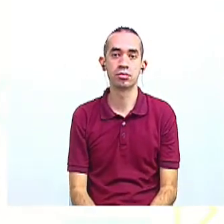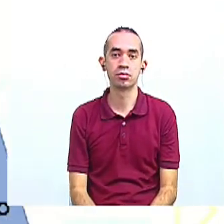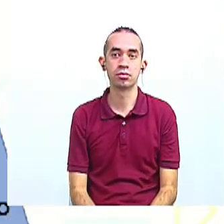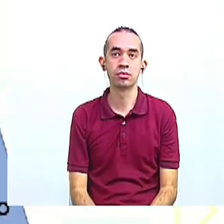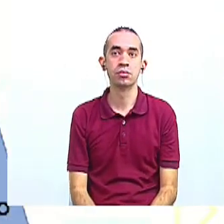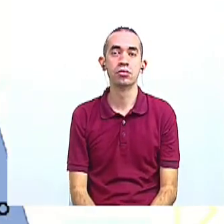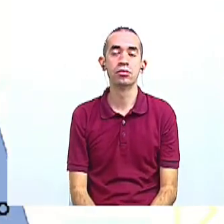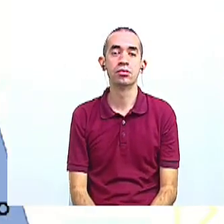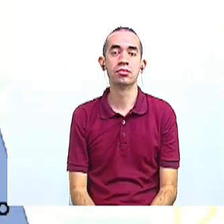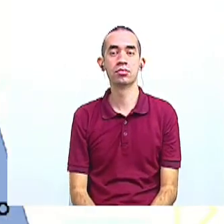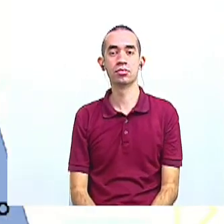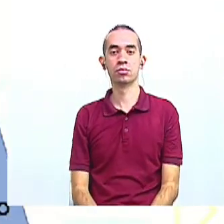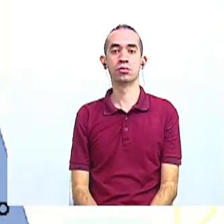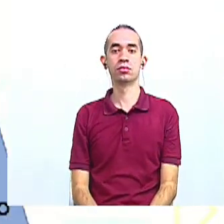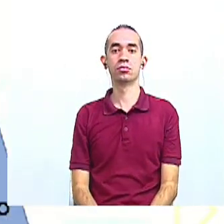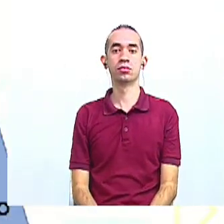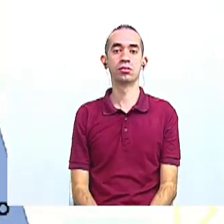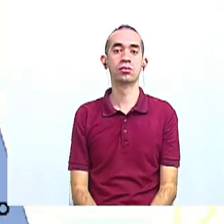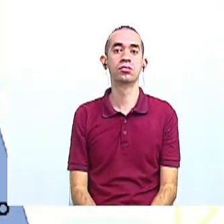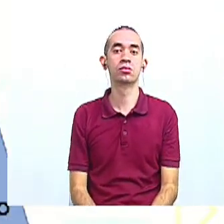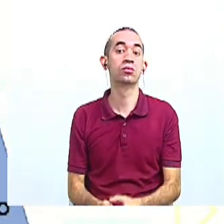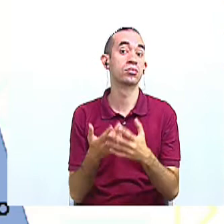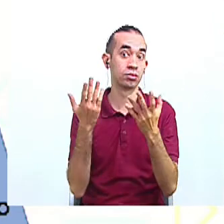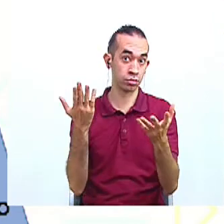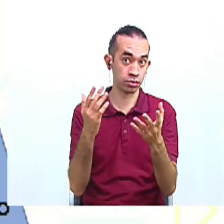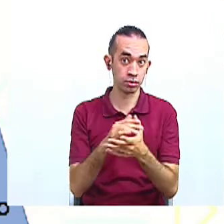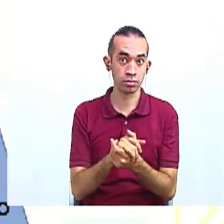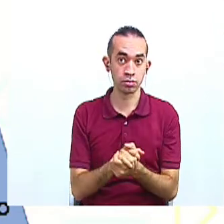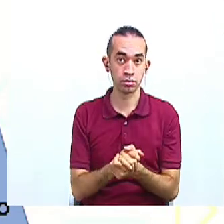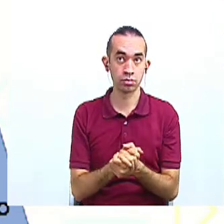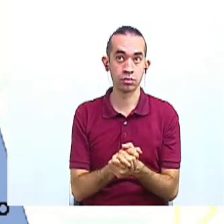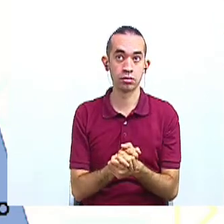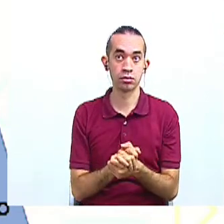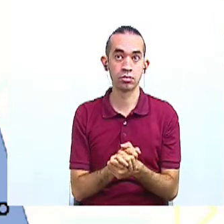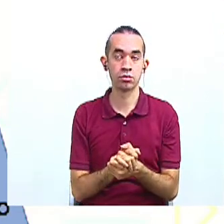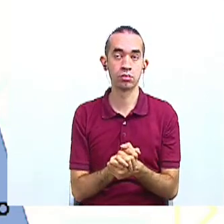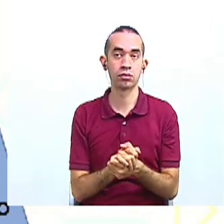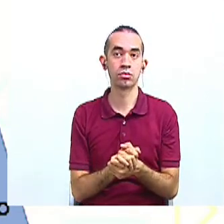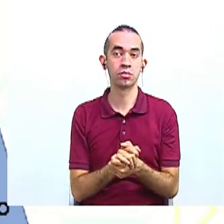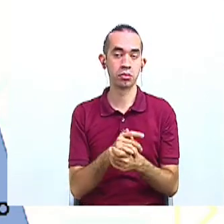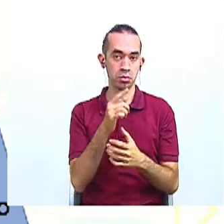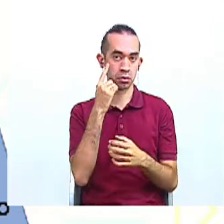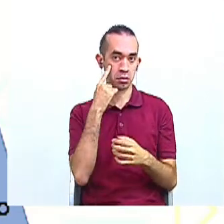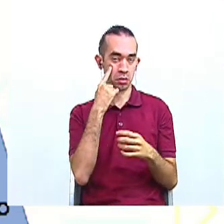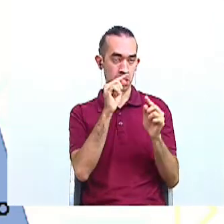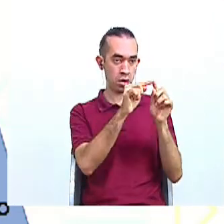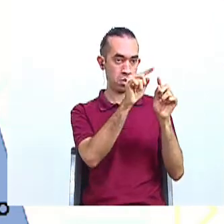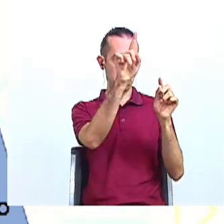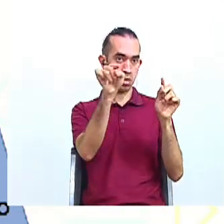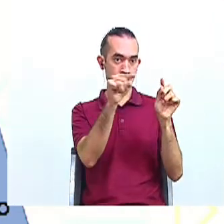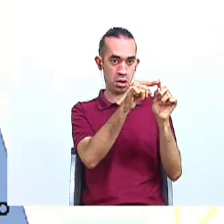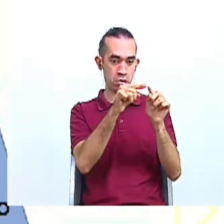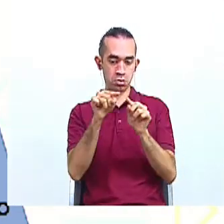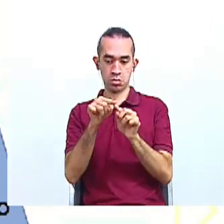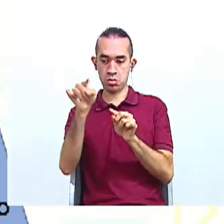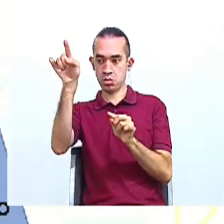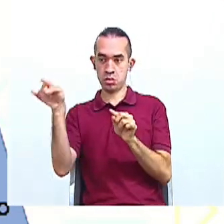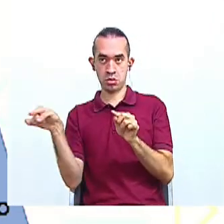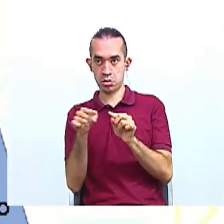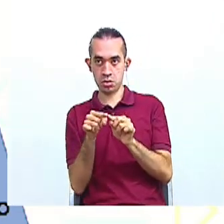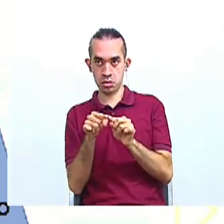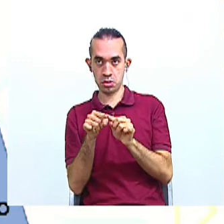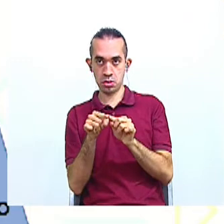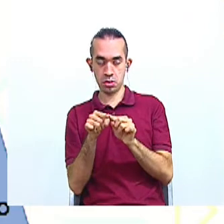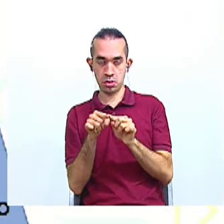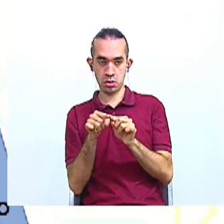Entonces, cuando tenemos dos triángulos y en ellos